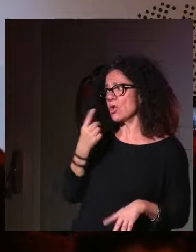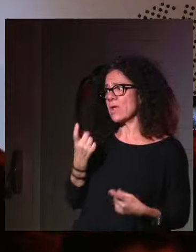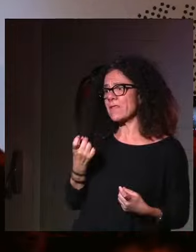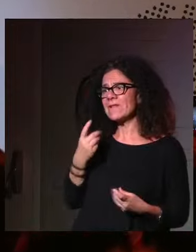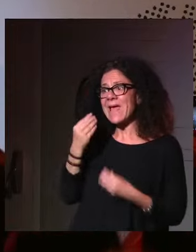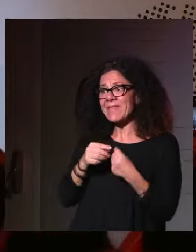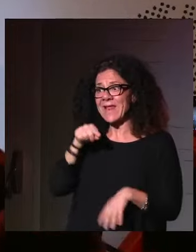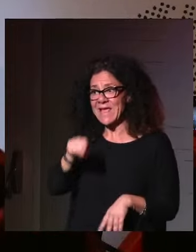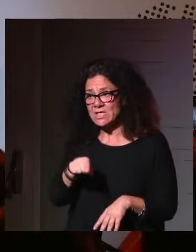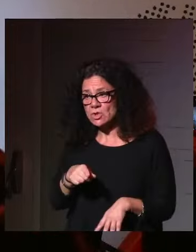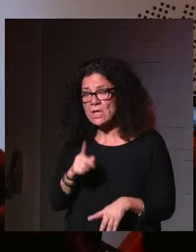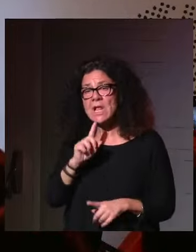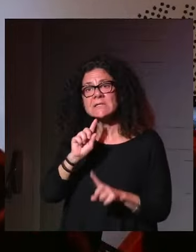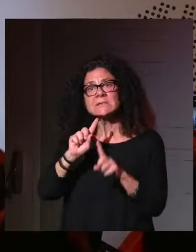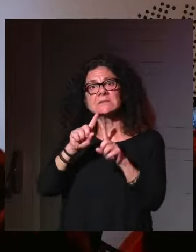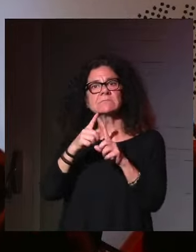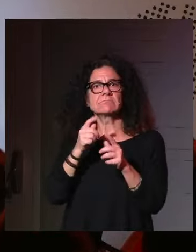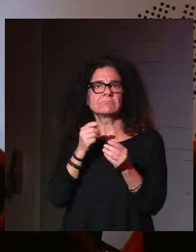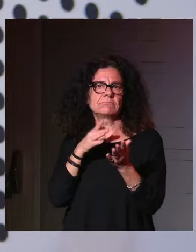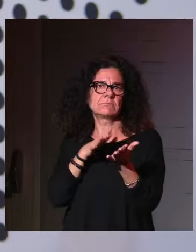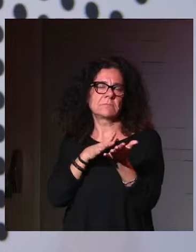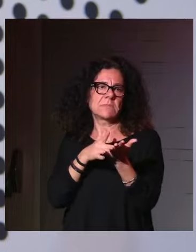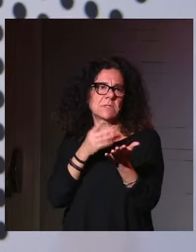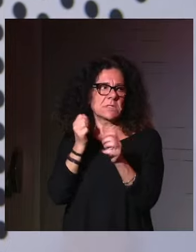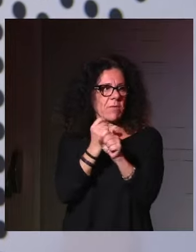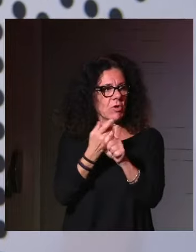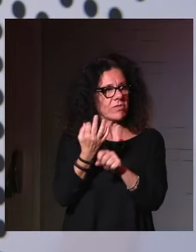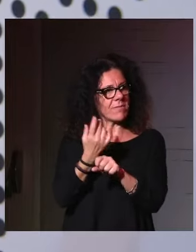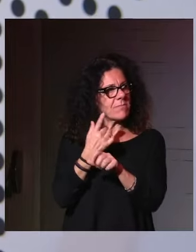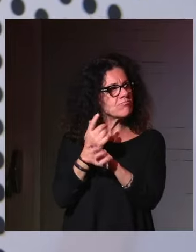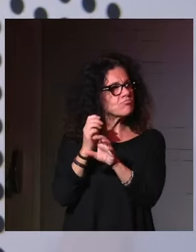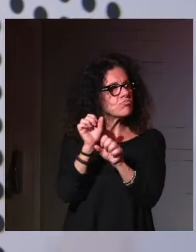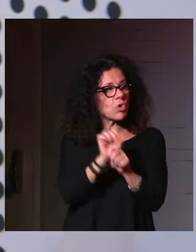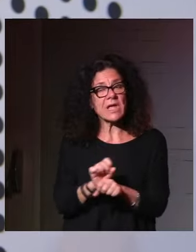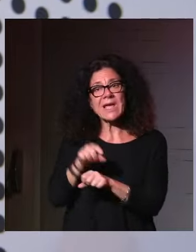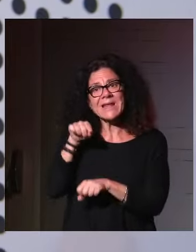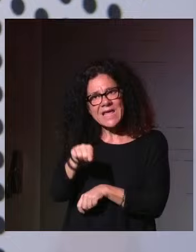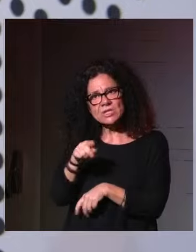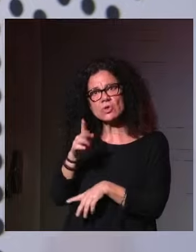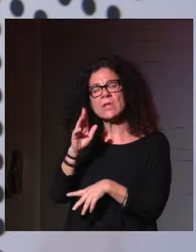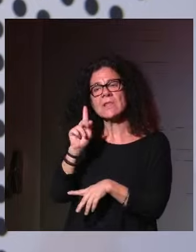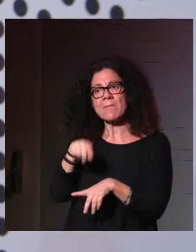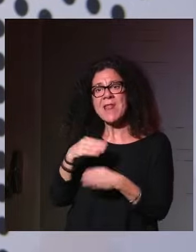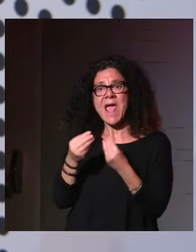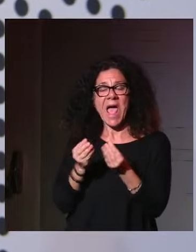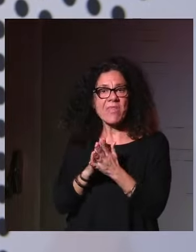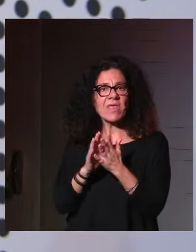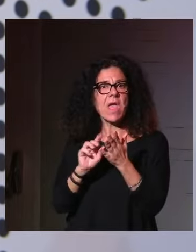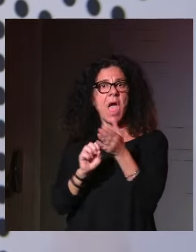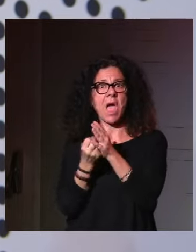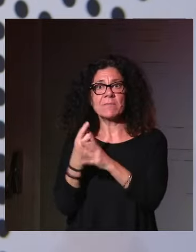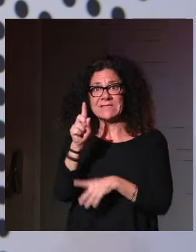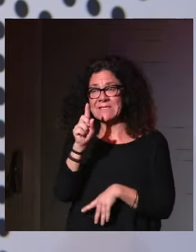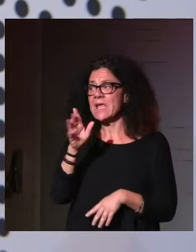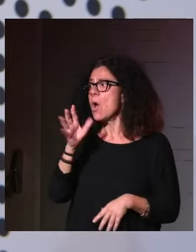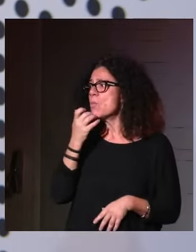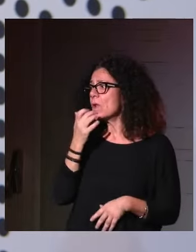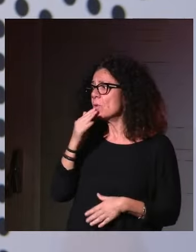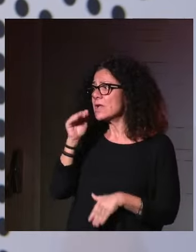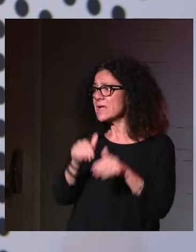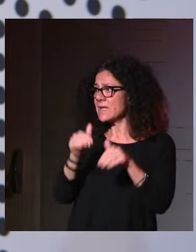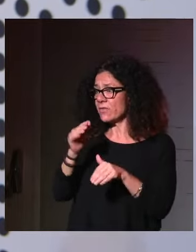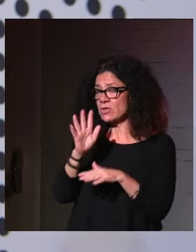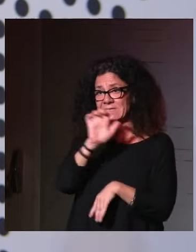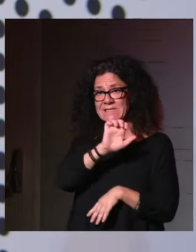todo eso que las redacciones tienen que proteger y este el llamado que también hace amnistía también por ejemplo en las elecciones en